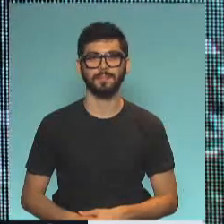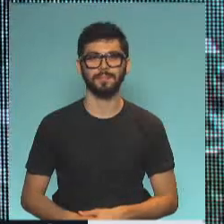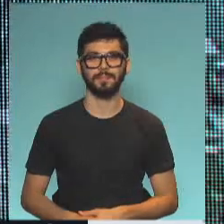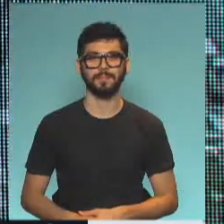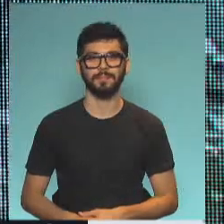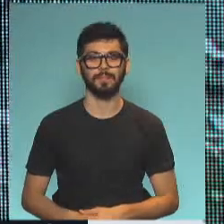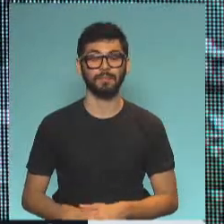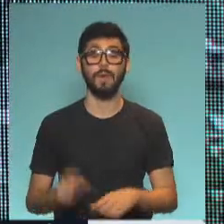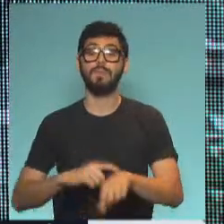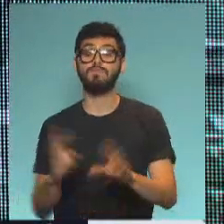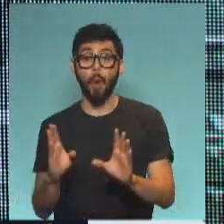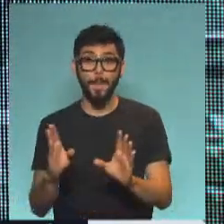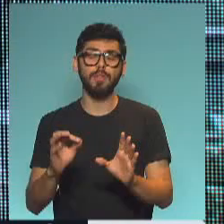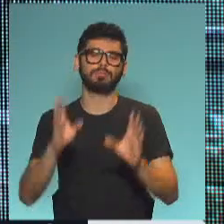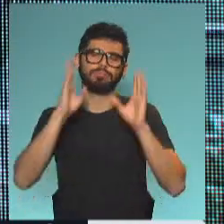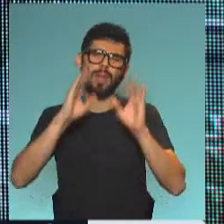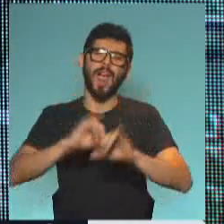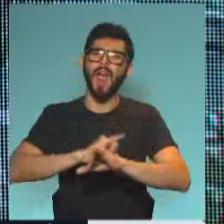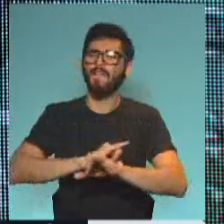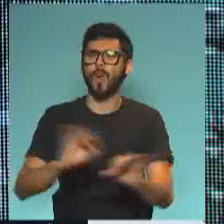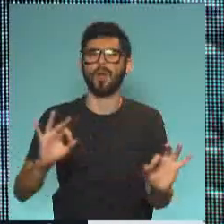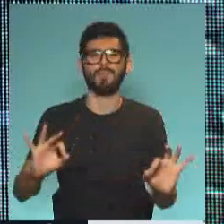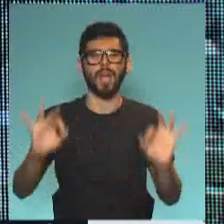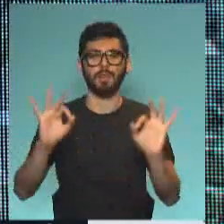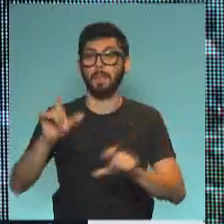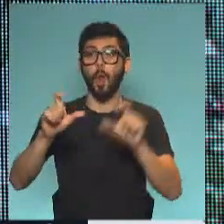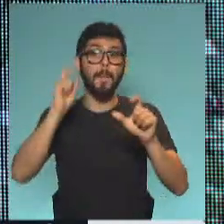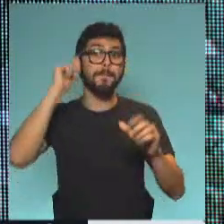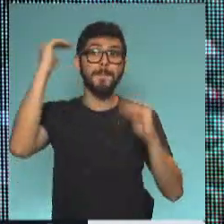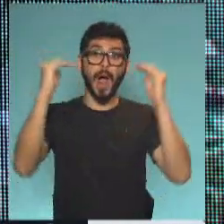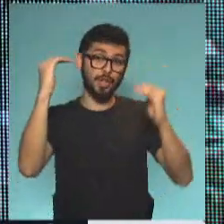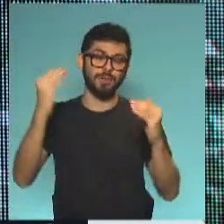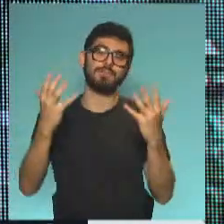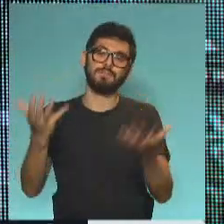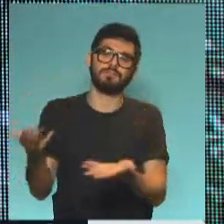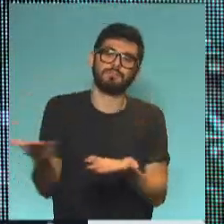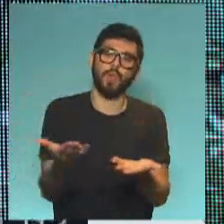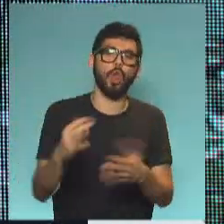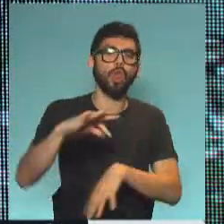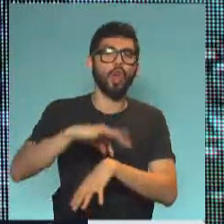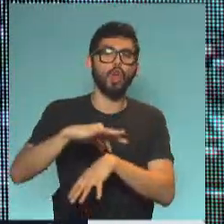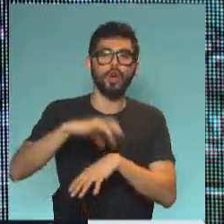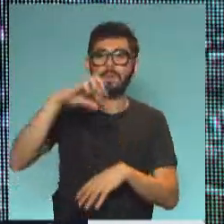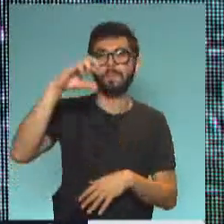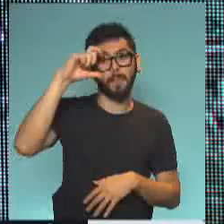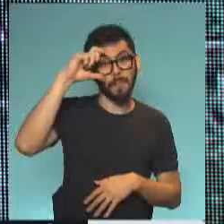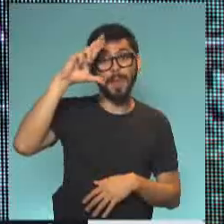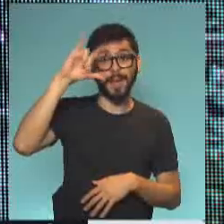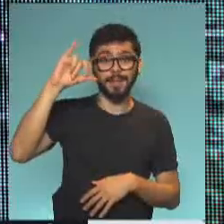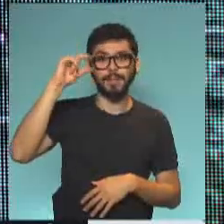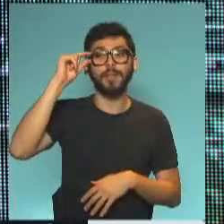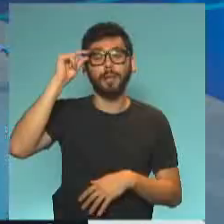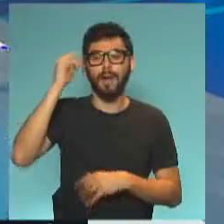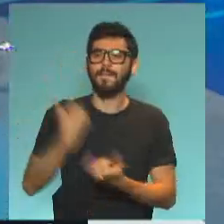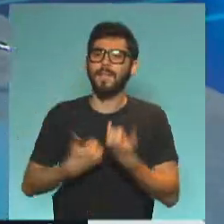momento de ocuparnos de toda la información y lo que interesa a los adultos mayores por eso estamos con el doc con eduardo pérez para hablar de todo lo que ocurre con